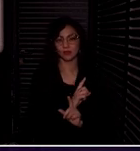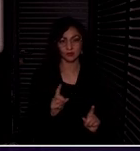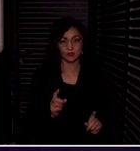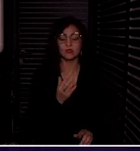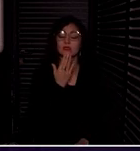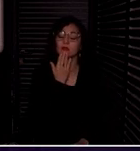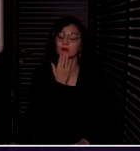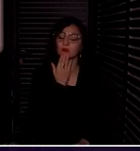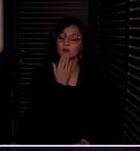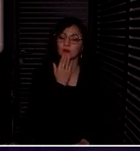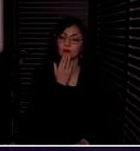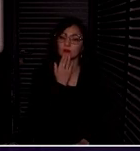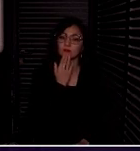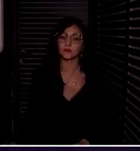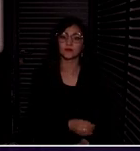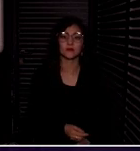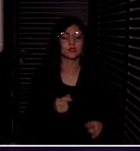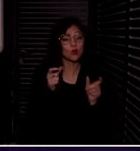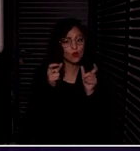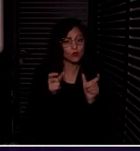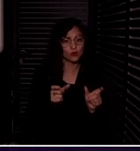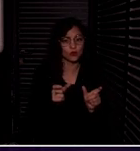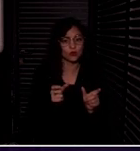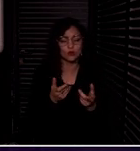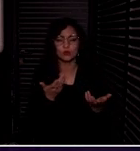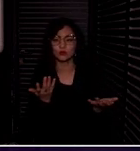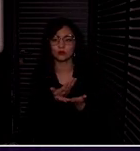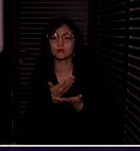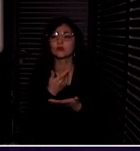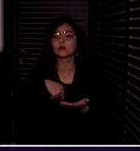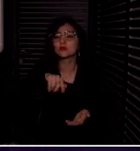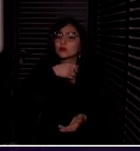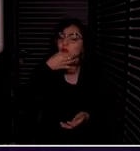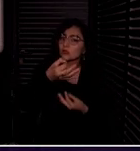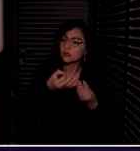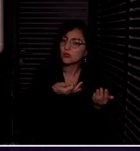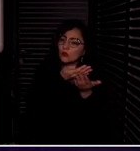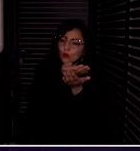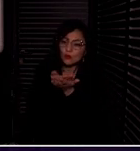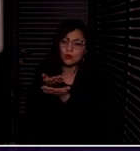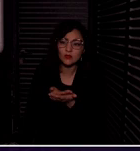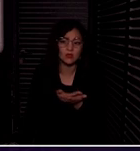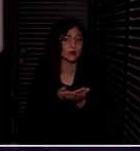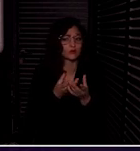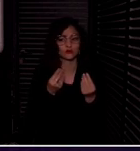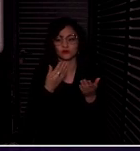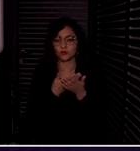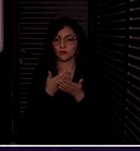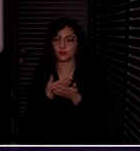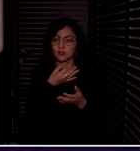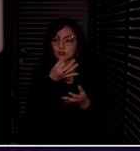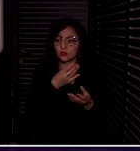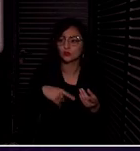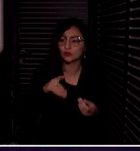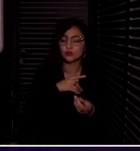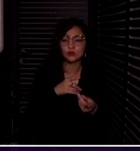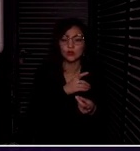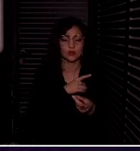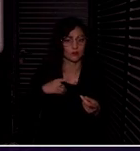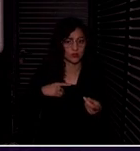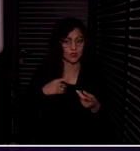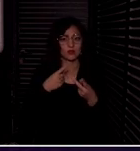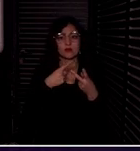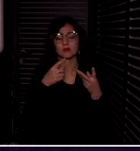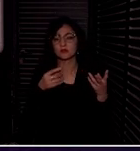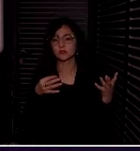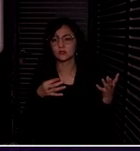por supuesto el control. Lo digo porque cada vez que proponemos, me ha pasado como diputado, una ley de medios,